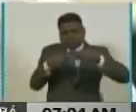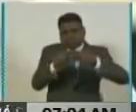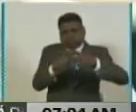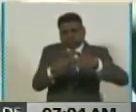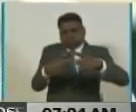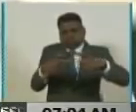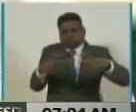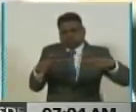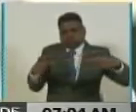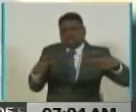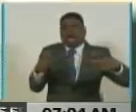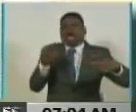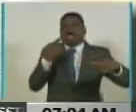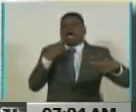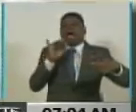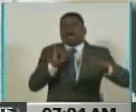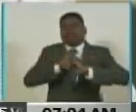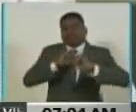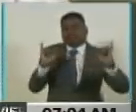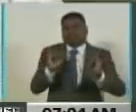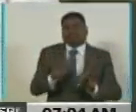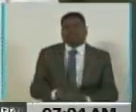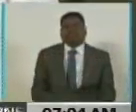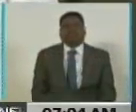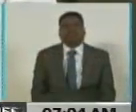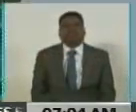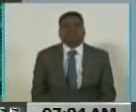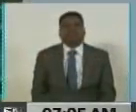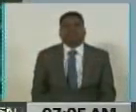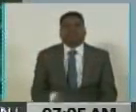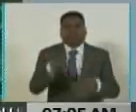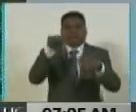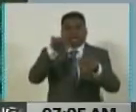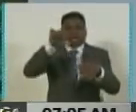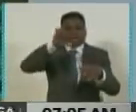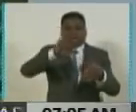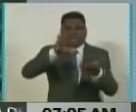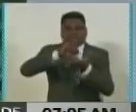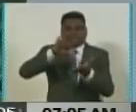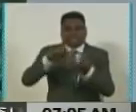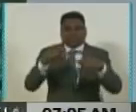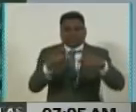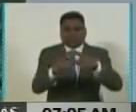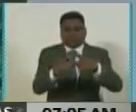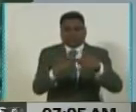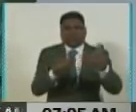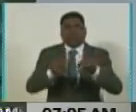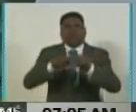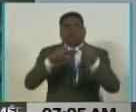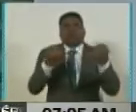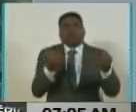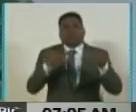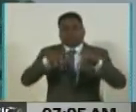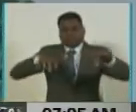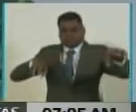este 2017 y terminar el año de manera más positiva? Para rescatar ese centro hay que romper con esa